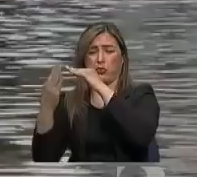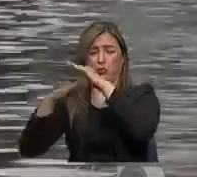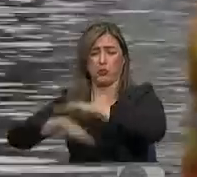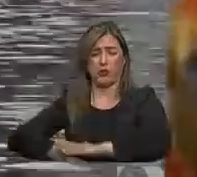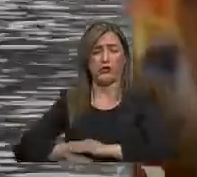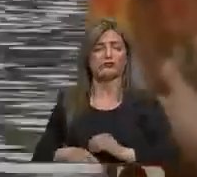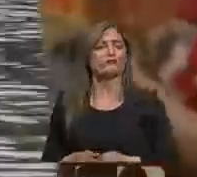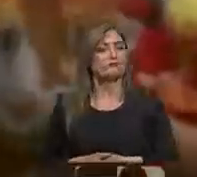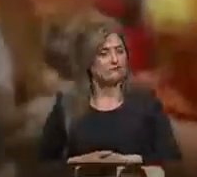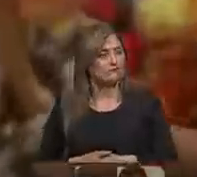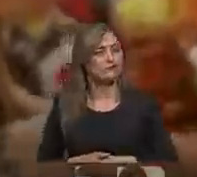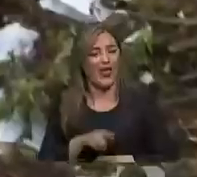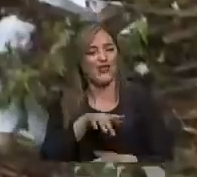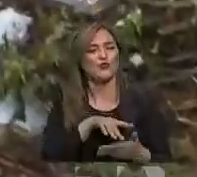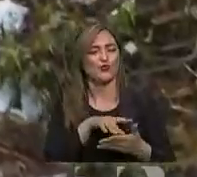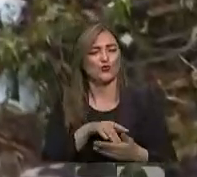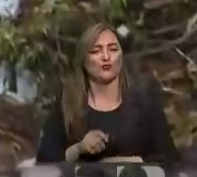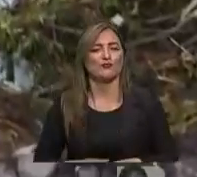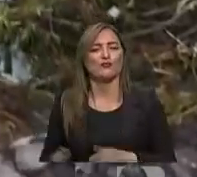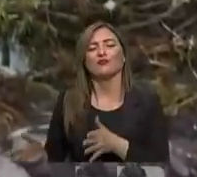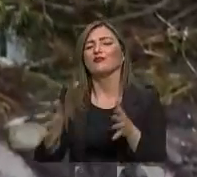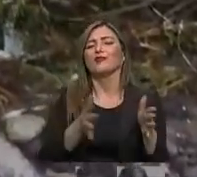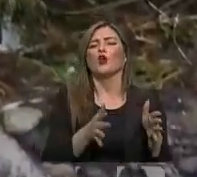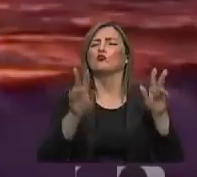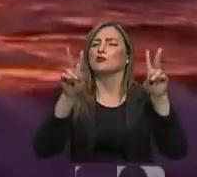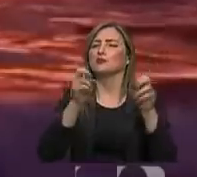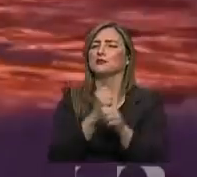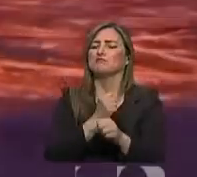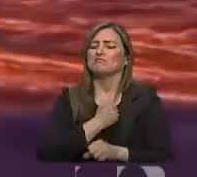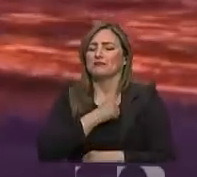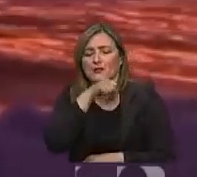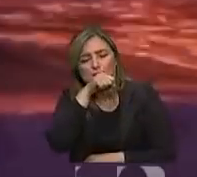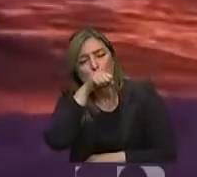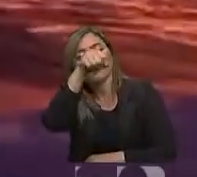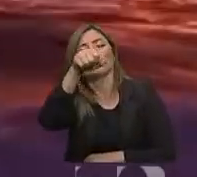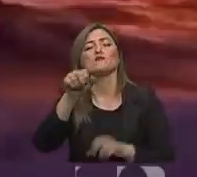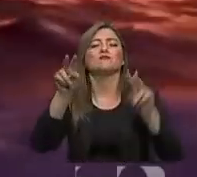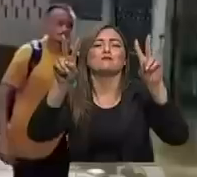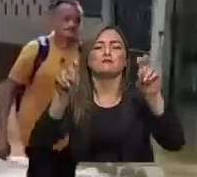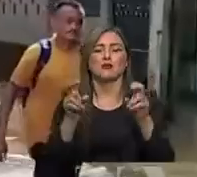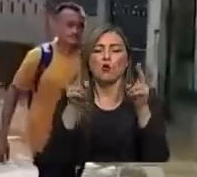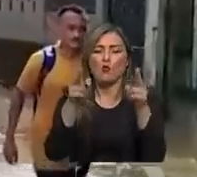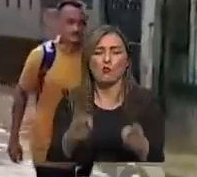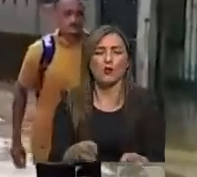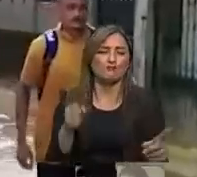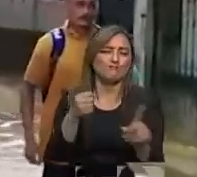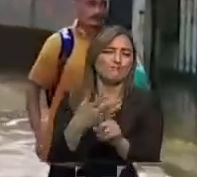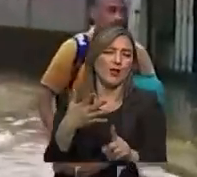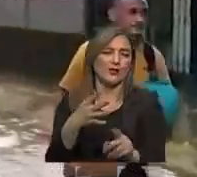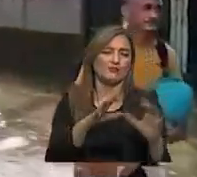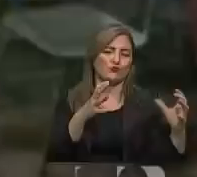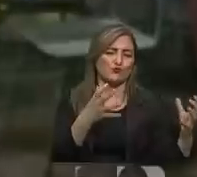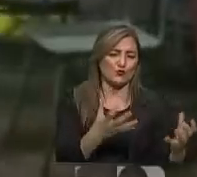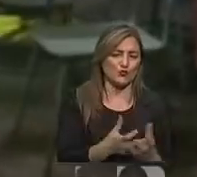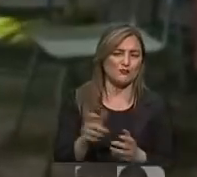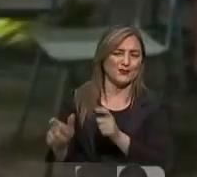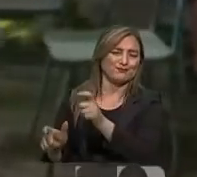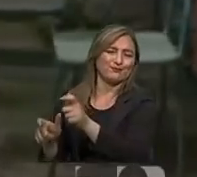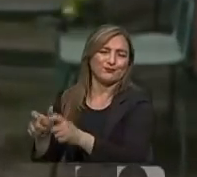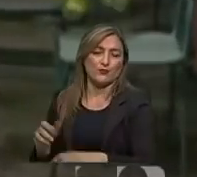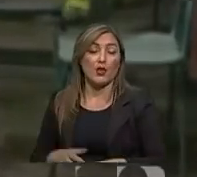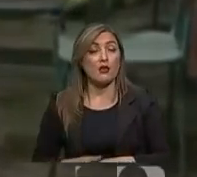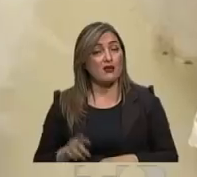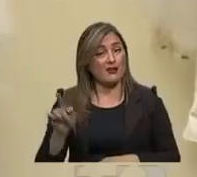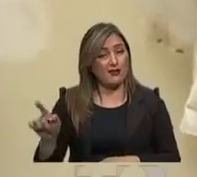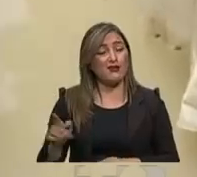Es un puesto que le apasiona porque atiende temas humanitarios relacionados a los problemas ambientales que afectan a nuestro planeta. Yolanda